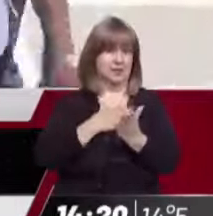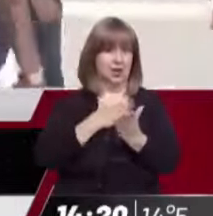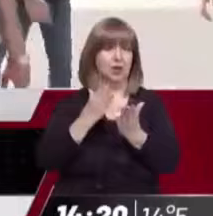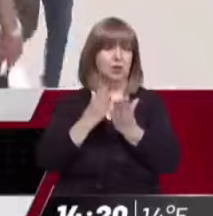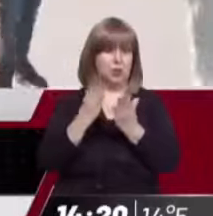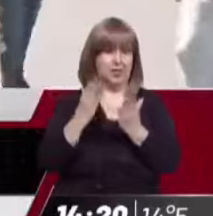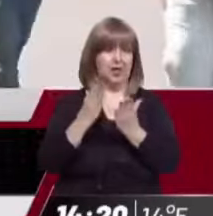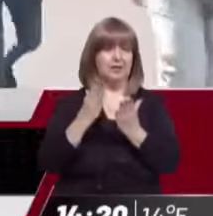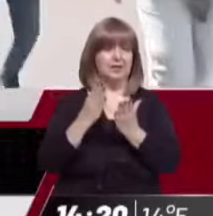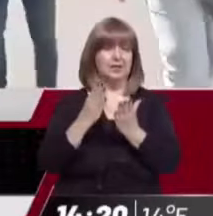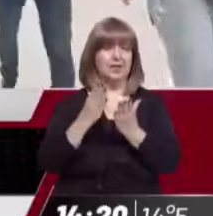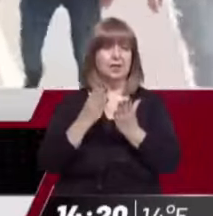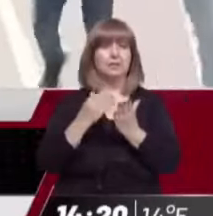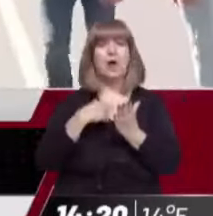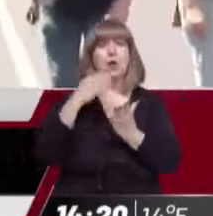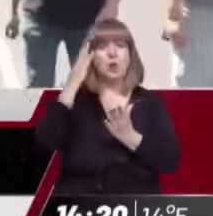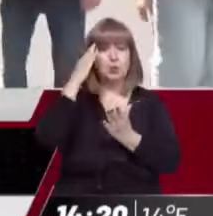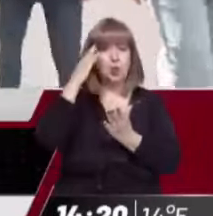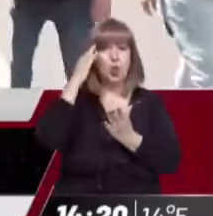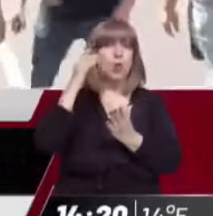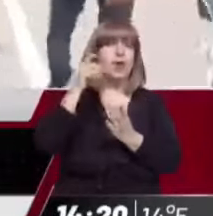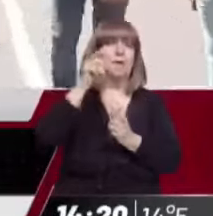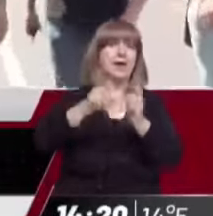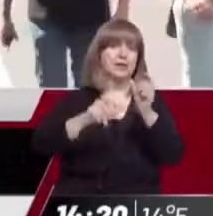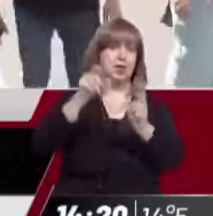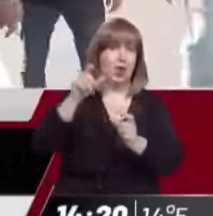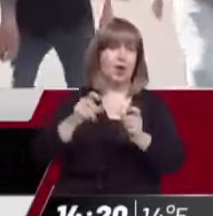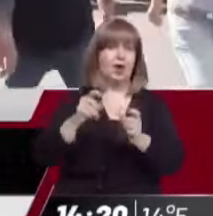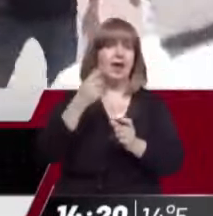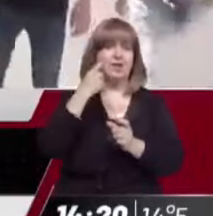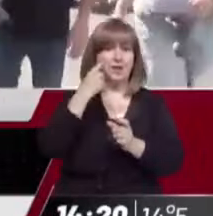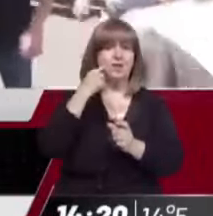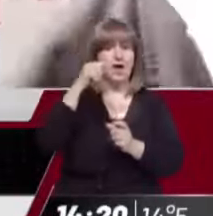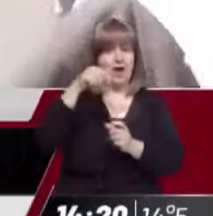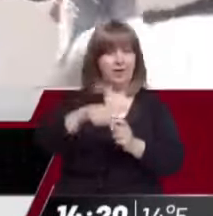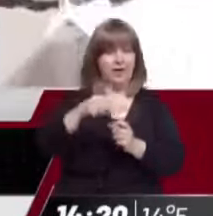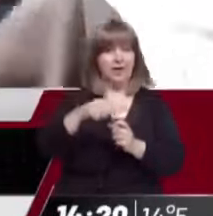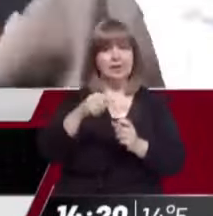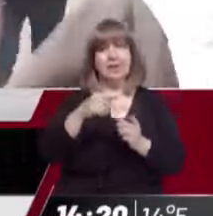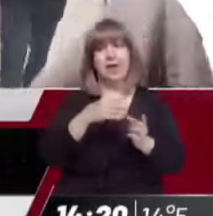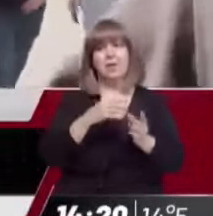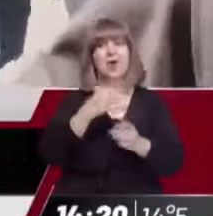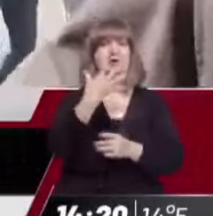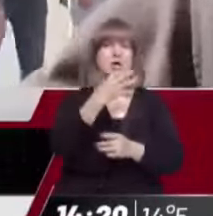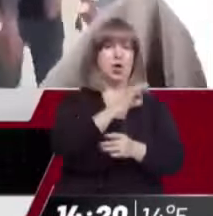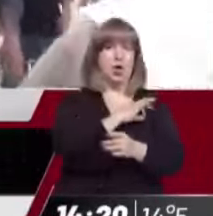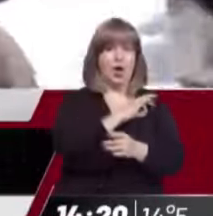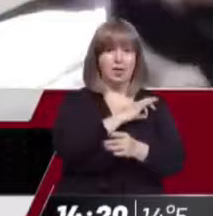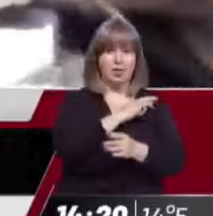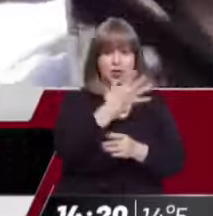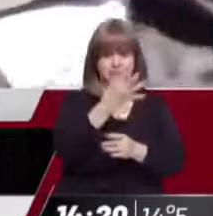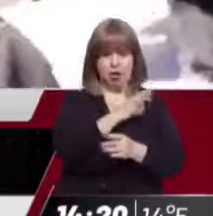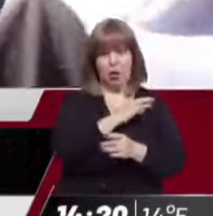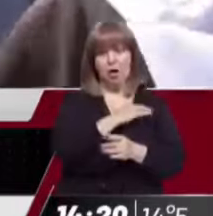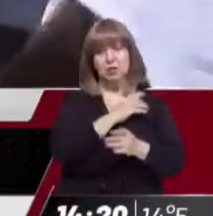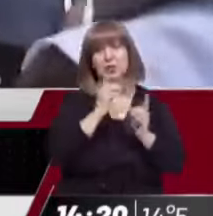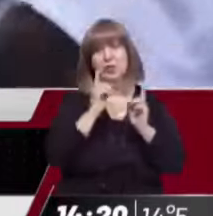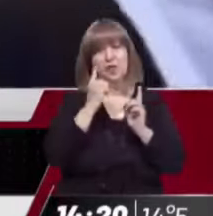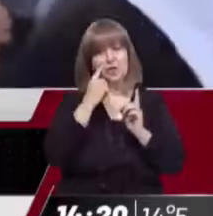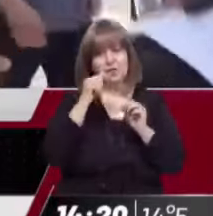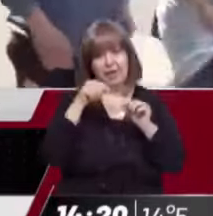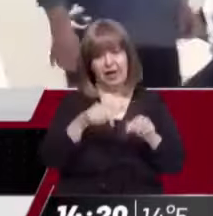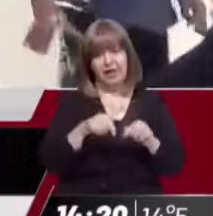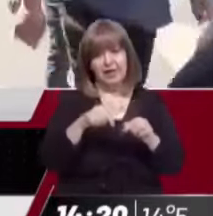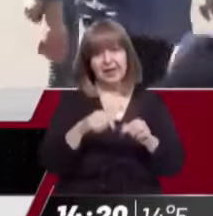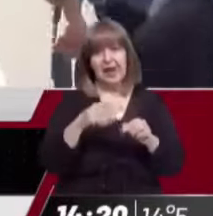una cultura, con una ciudad, con gente, que vive aquí un tiempo, o sea, ¿cuánto dura la carrera? Cinco años. Uno genera